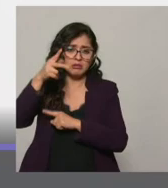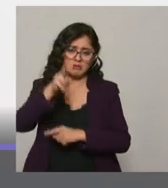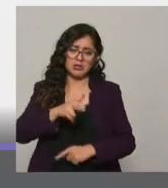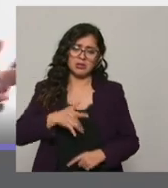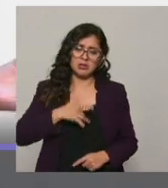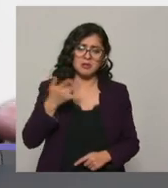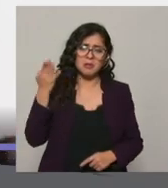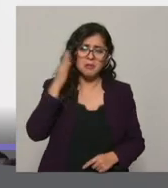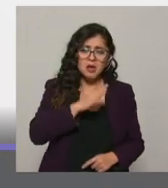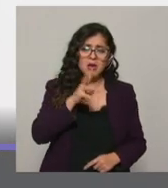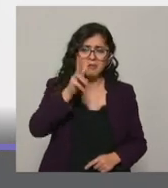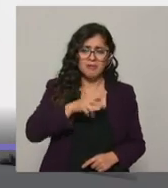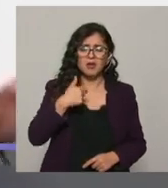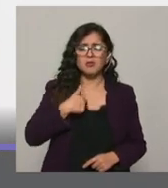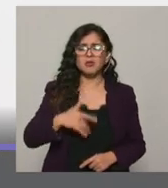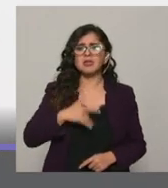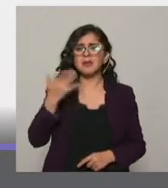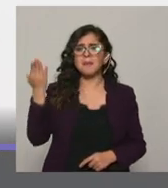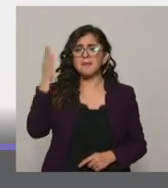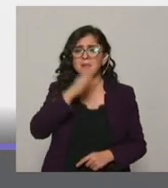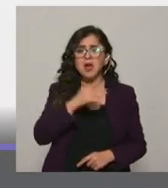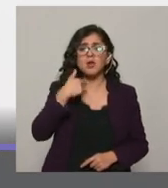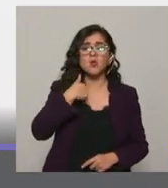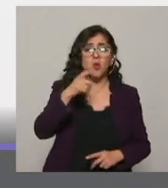crecí con él y iba y gritaba, ¿no?